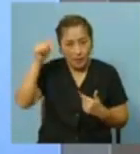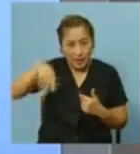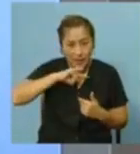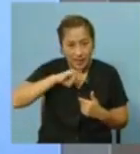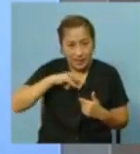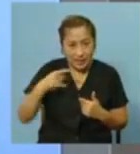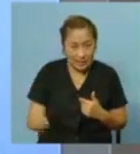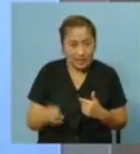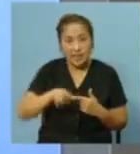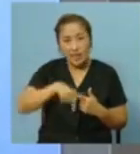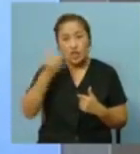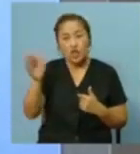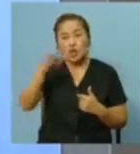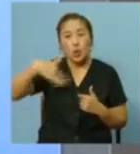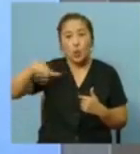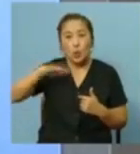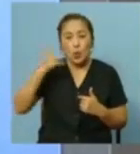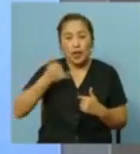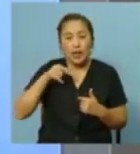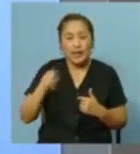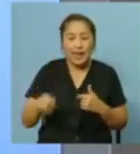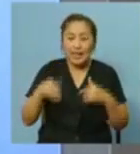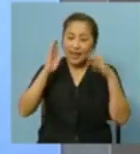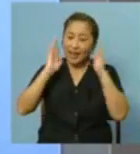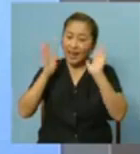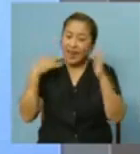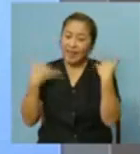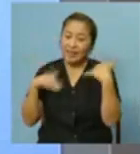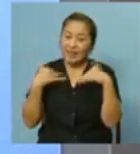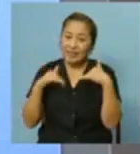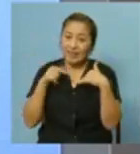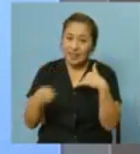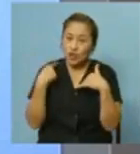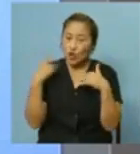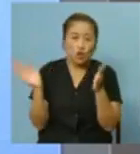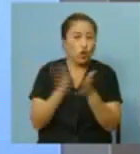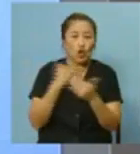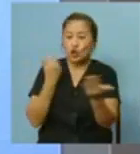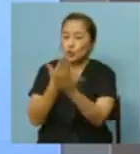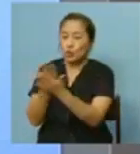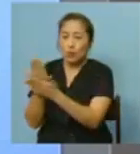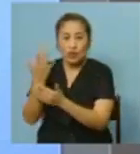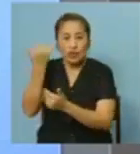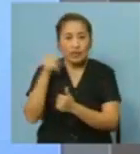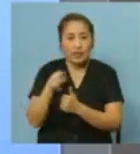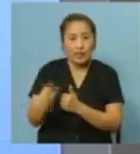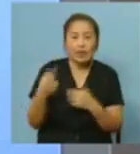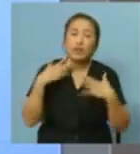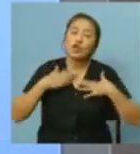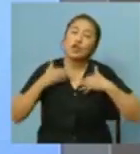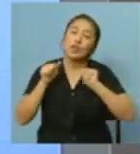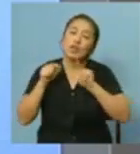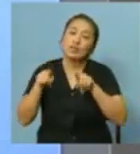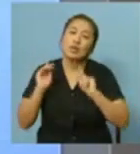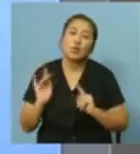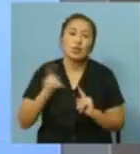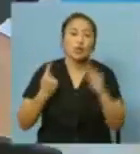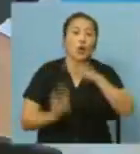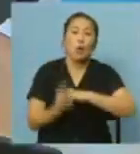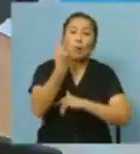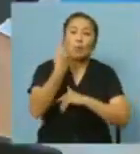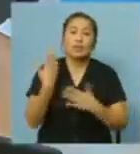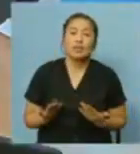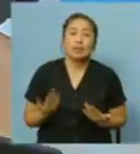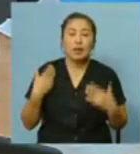sino en otros lugares estuvieron atendiendo todo lo que se plantea tiene que ver con la salud eso es lo principal